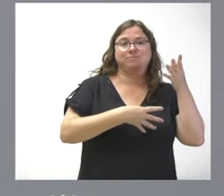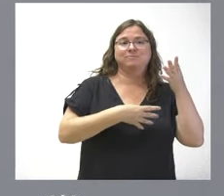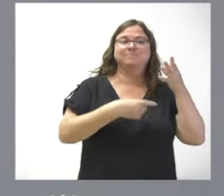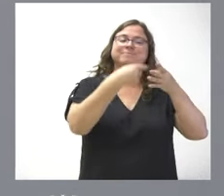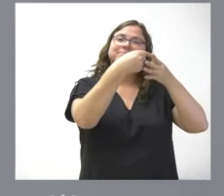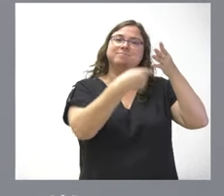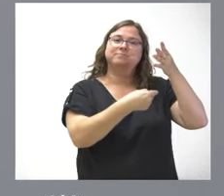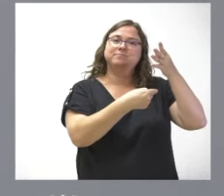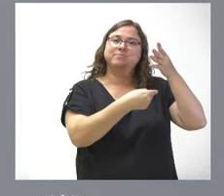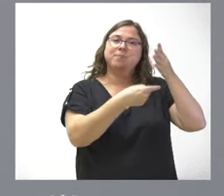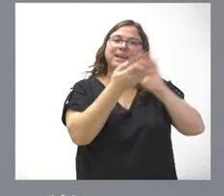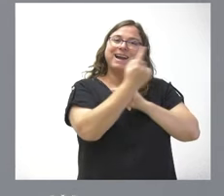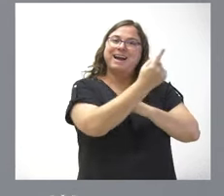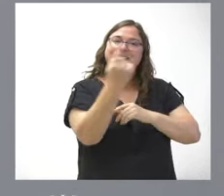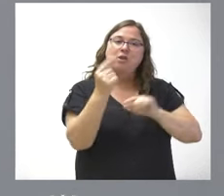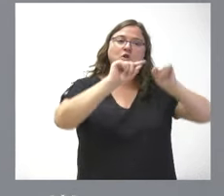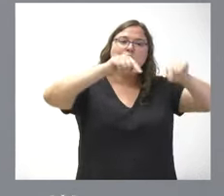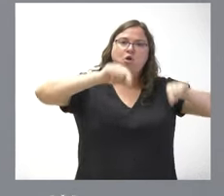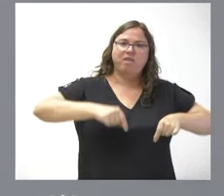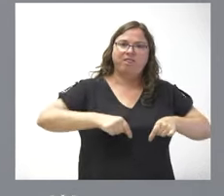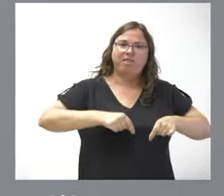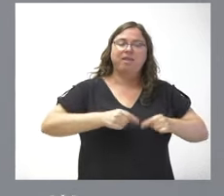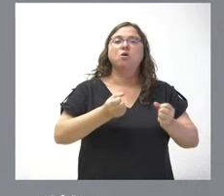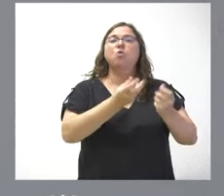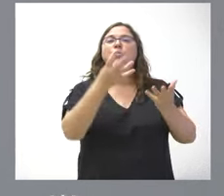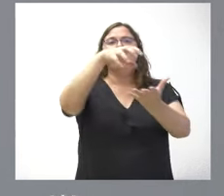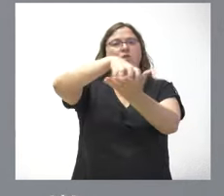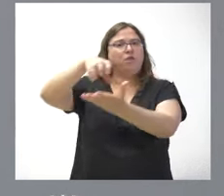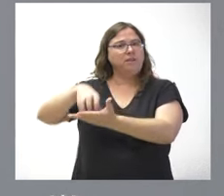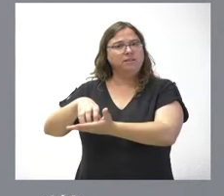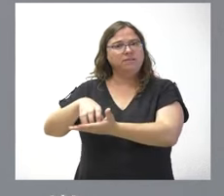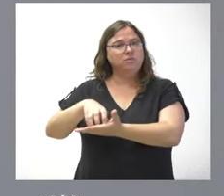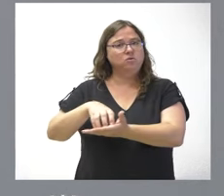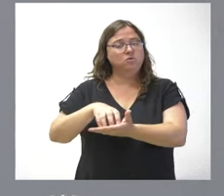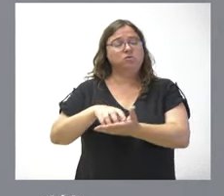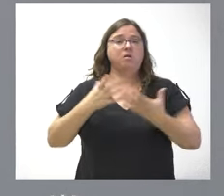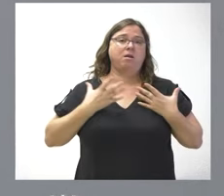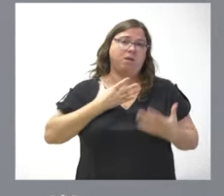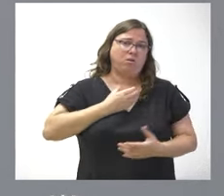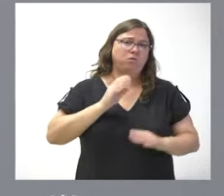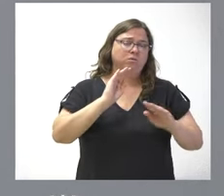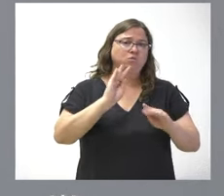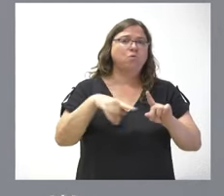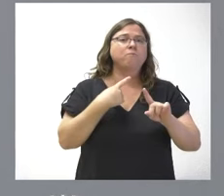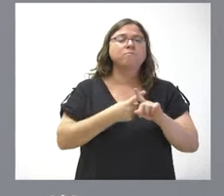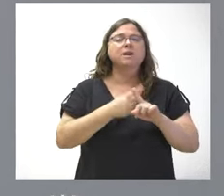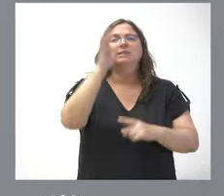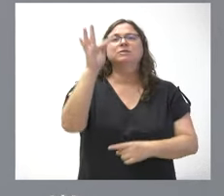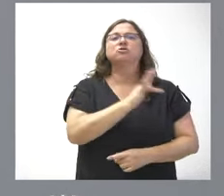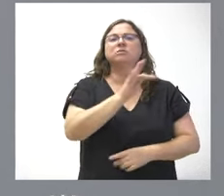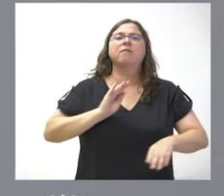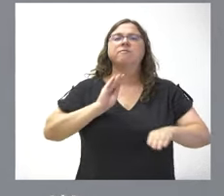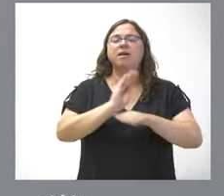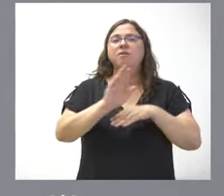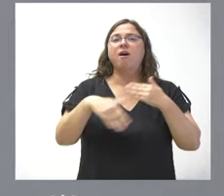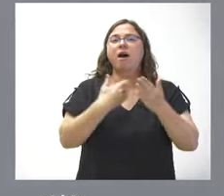distribución para cada una de las provincias tanto el número de centros de las corporaciones locales que se van a beneficiar como el importe total de la financiación